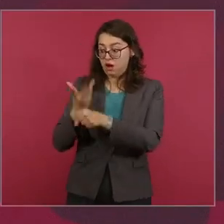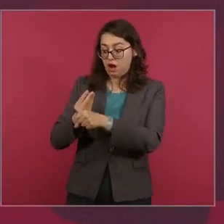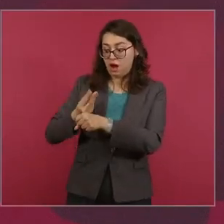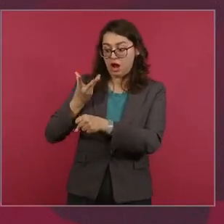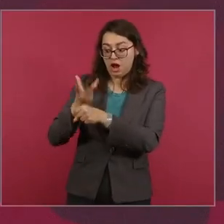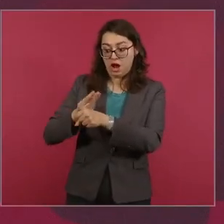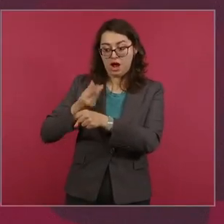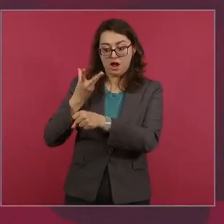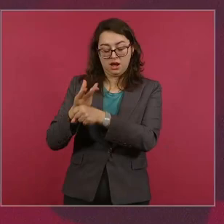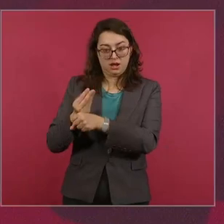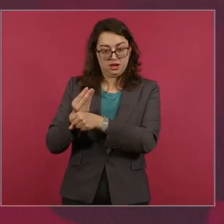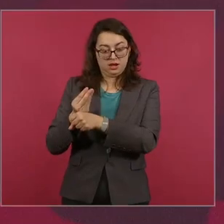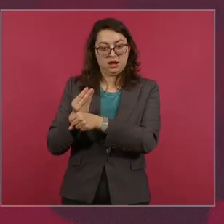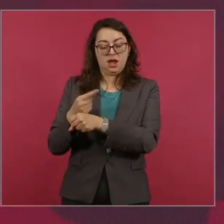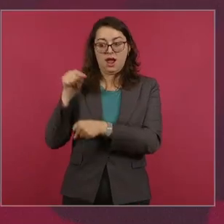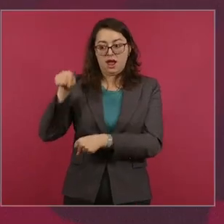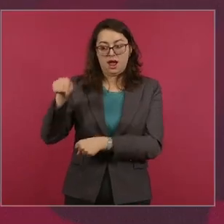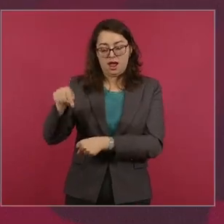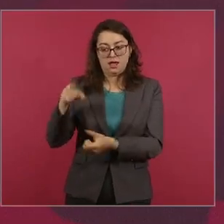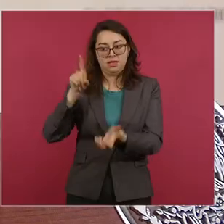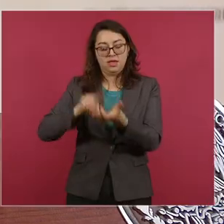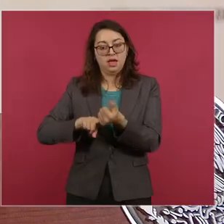hay unos propietarios